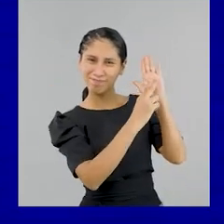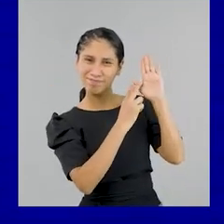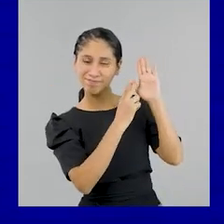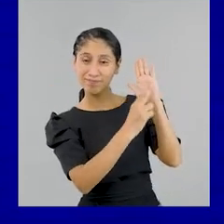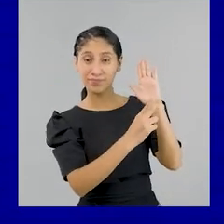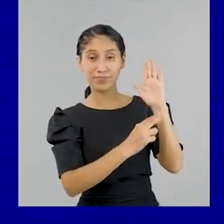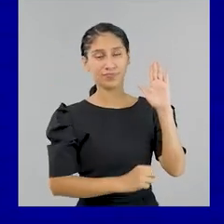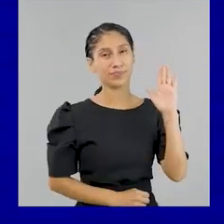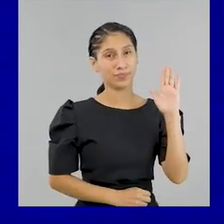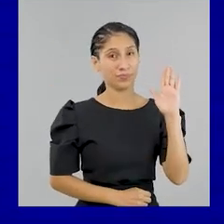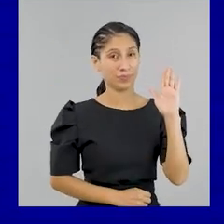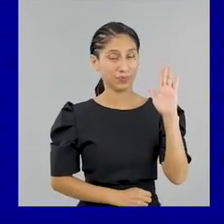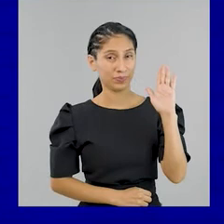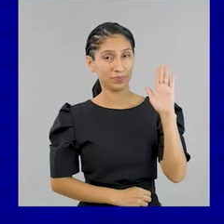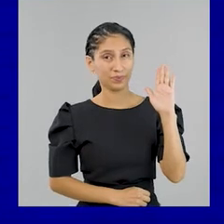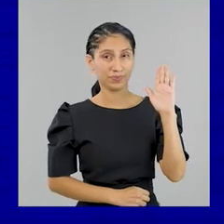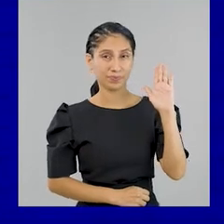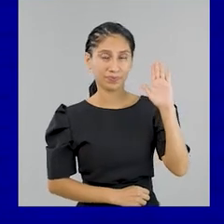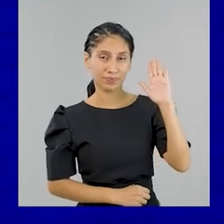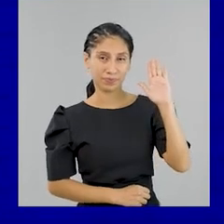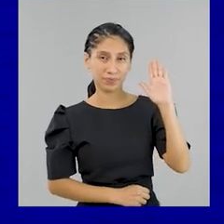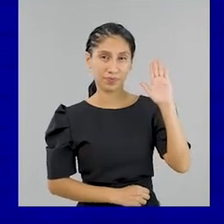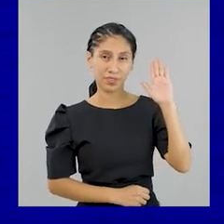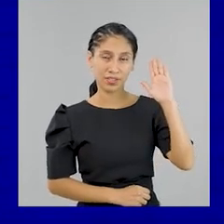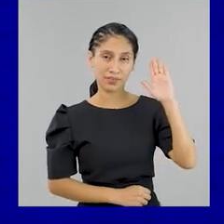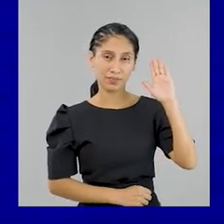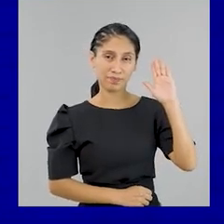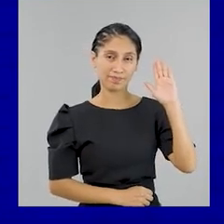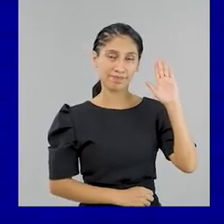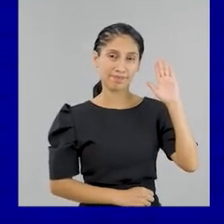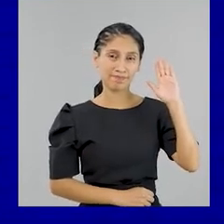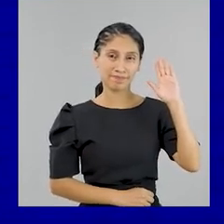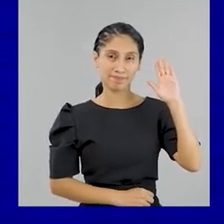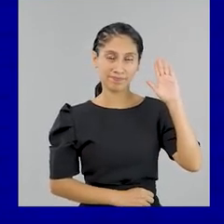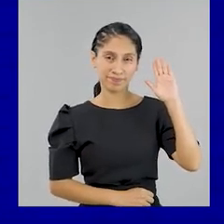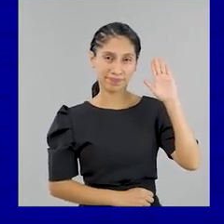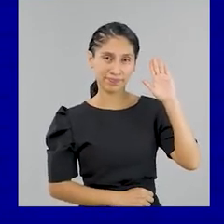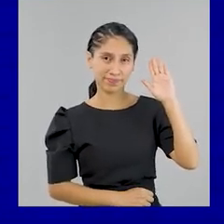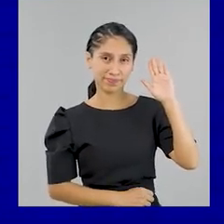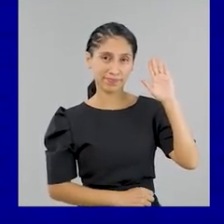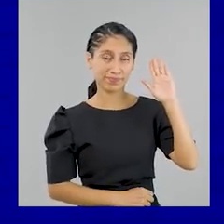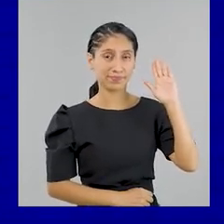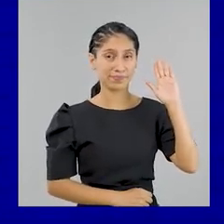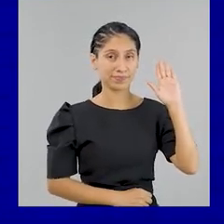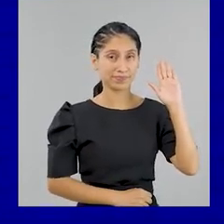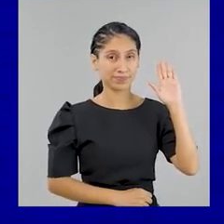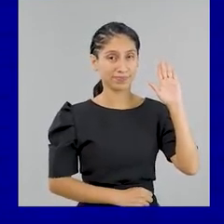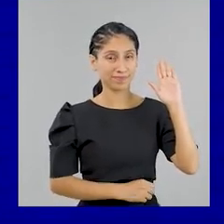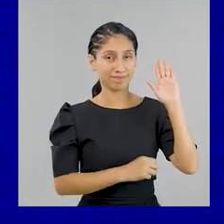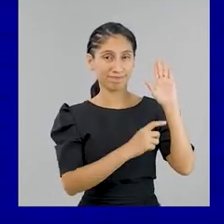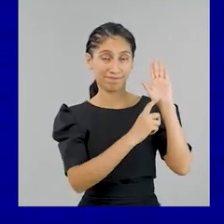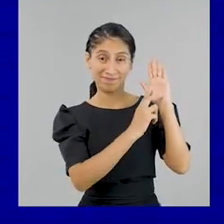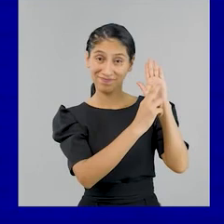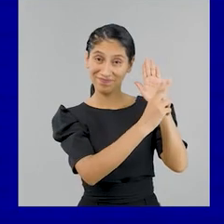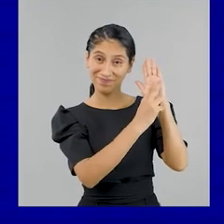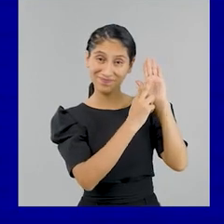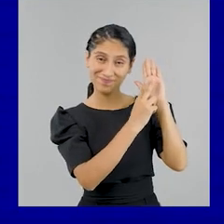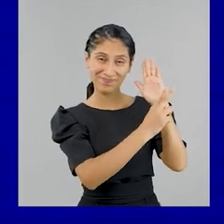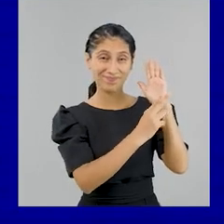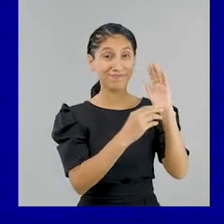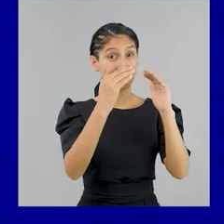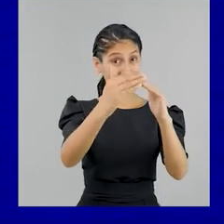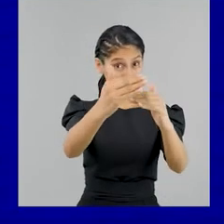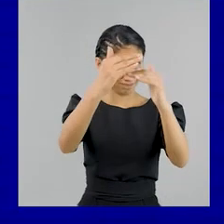posible generar drama a partir de las acciones llevadas a cabo por la mujer que casi termina con la ocupación española en el